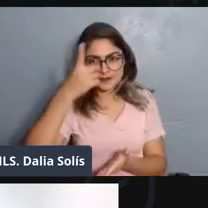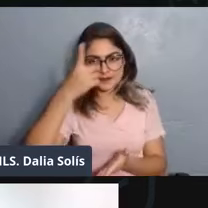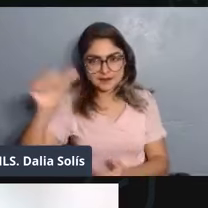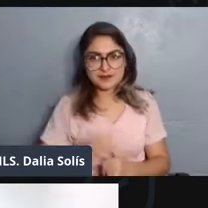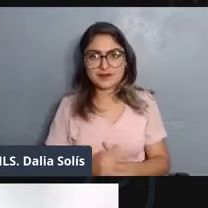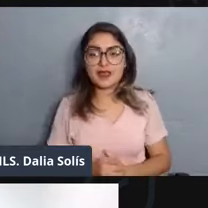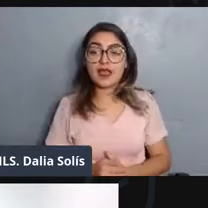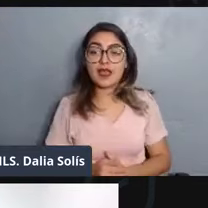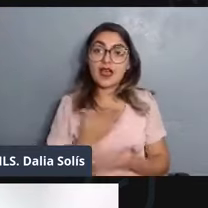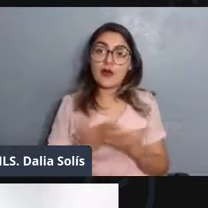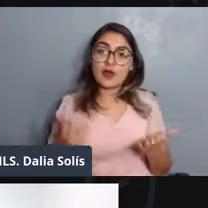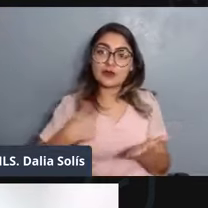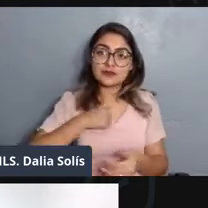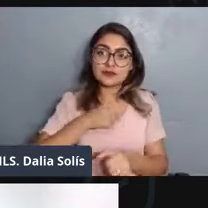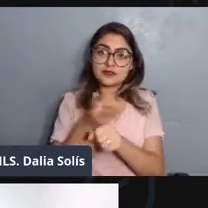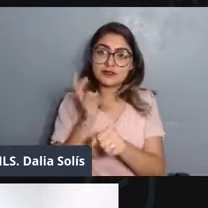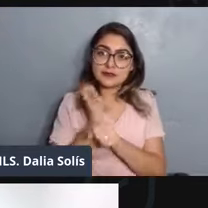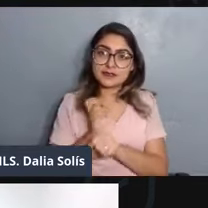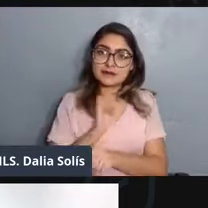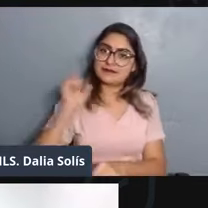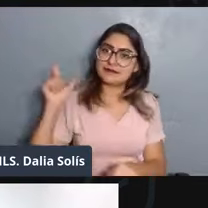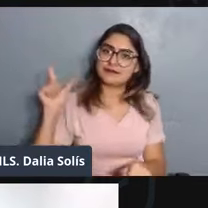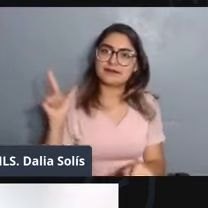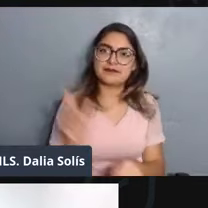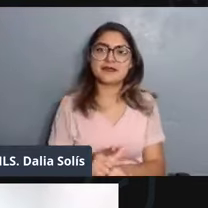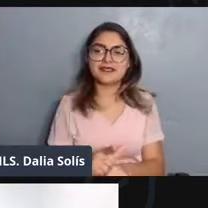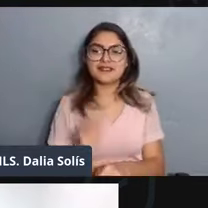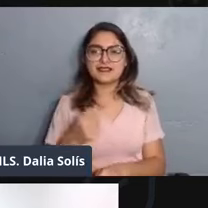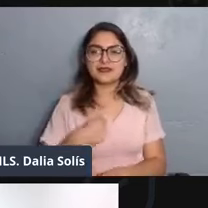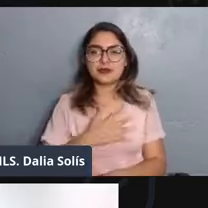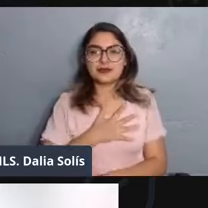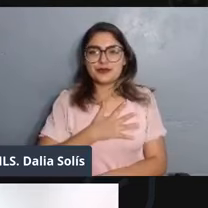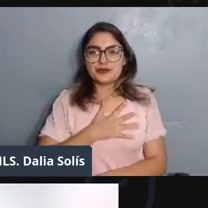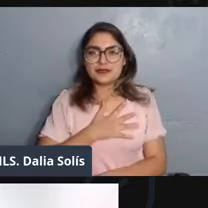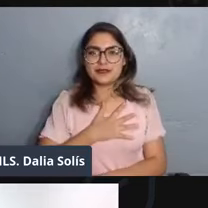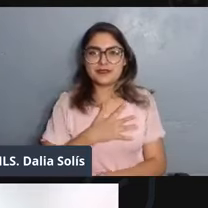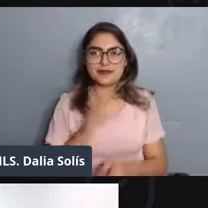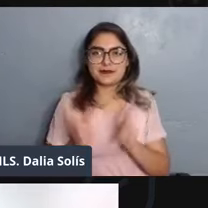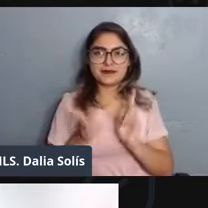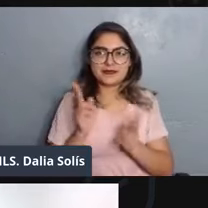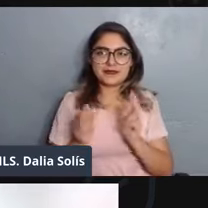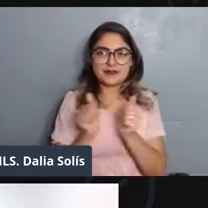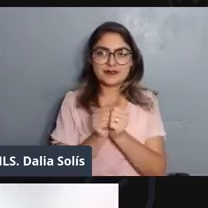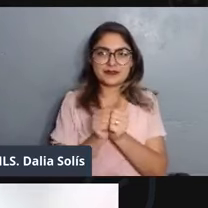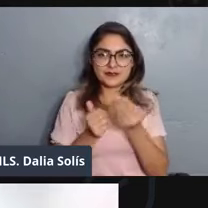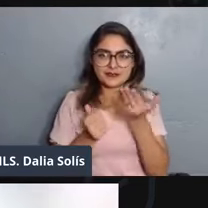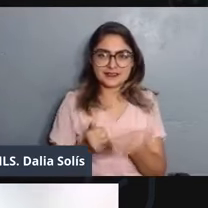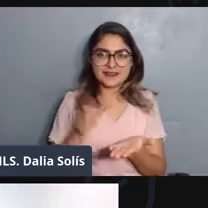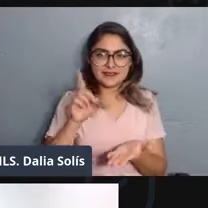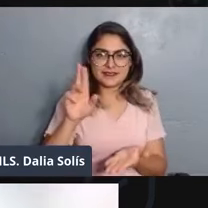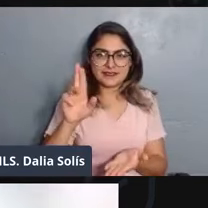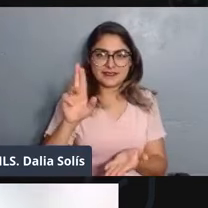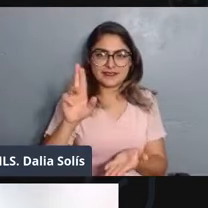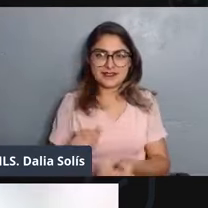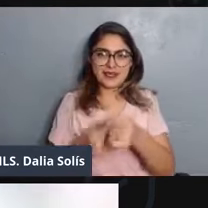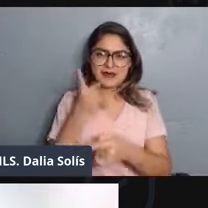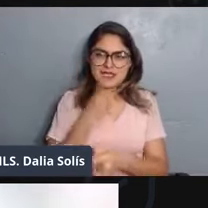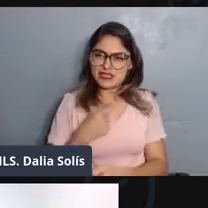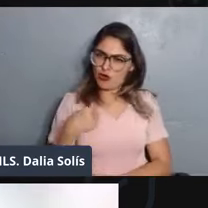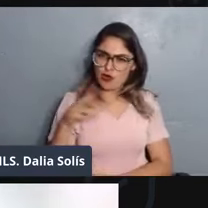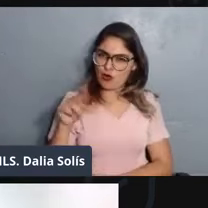doctora, que me dice, no, la doctora. Elia Liz, que de verdad para mí siempre es un honor, un